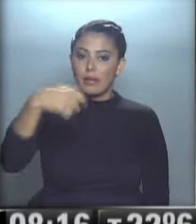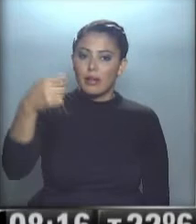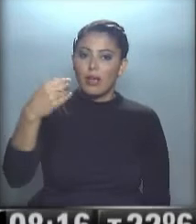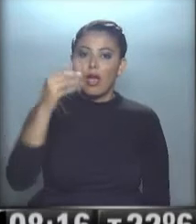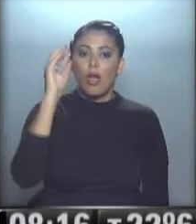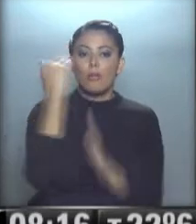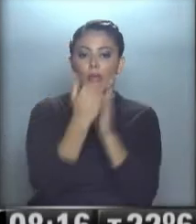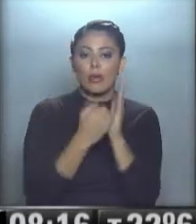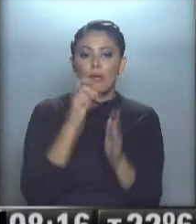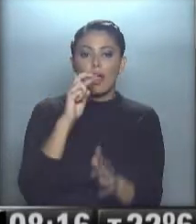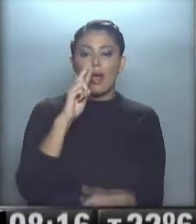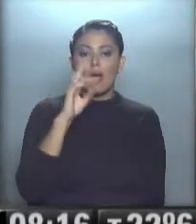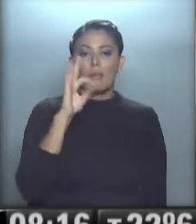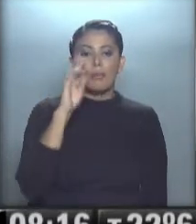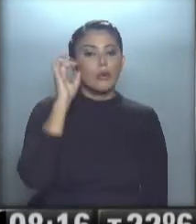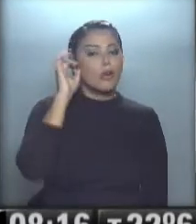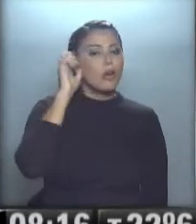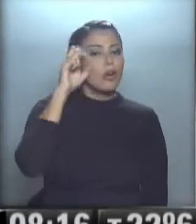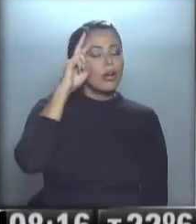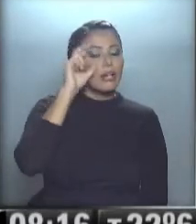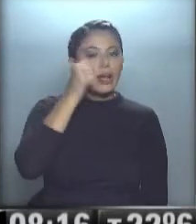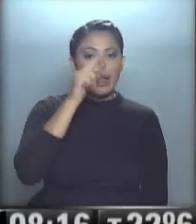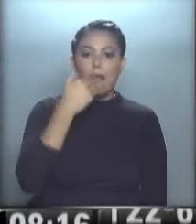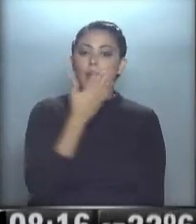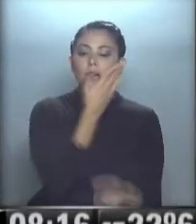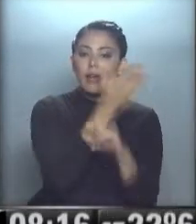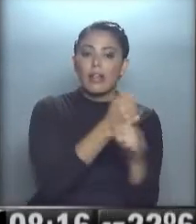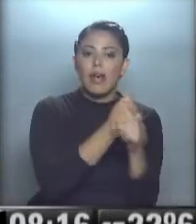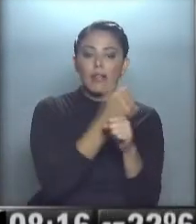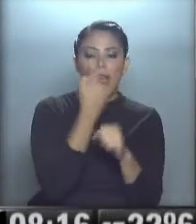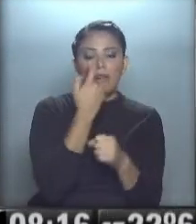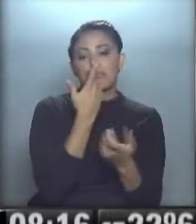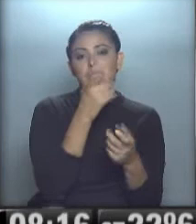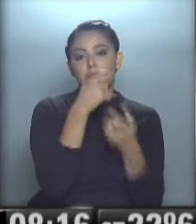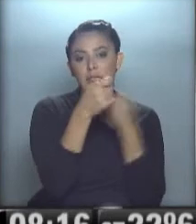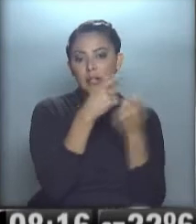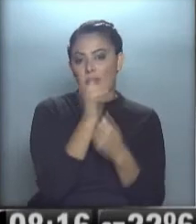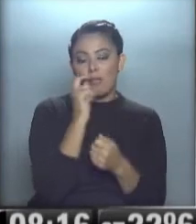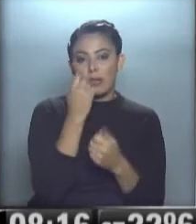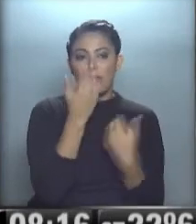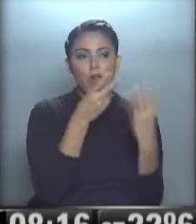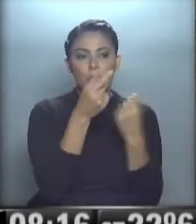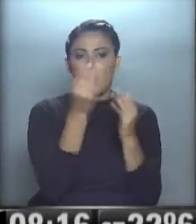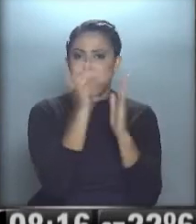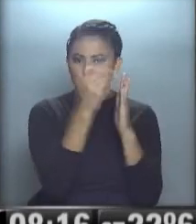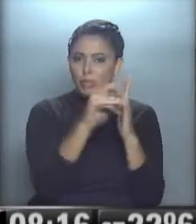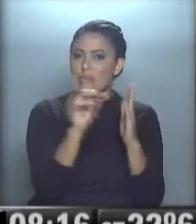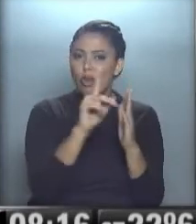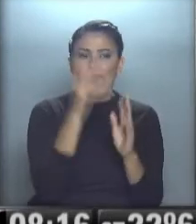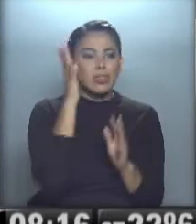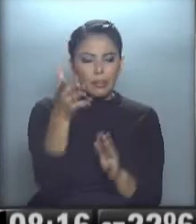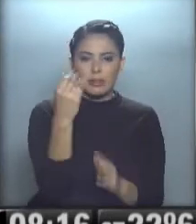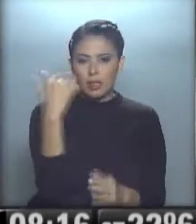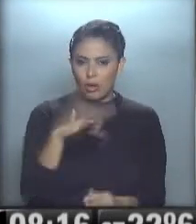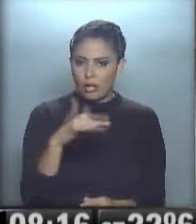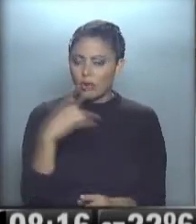programa Procrear pueda ir a una ferretería y tenga el precio justo, no el abuso. Y eso es lo que pretendemos hacer